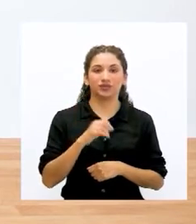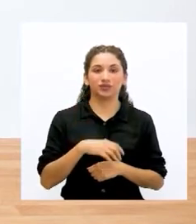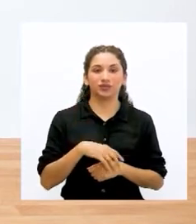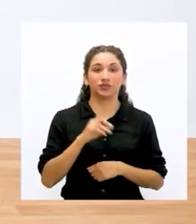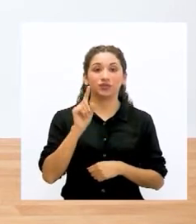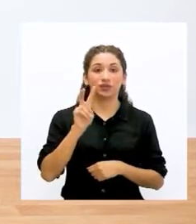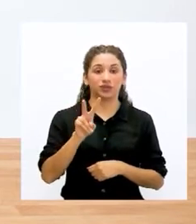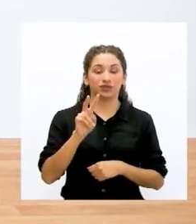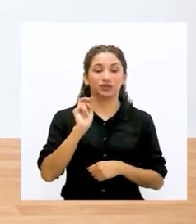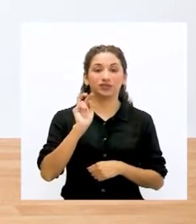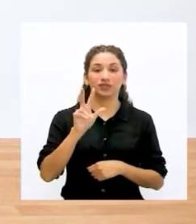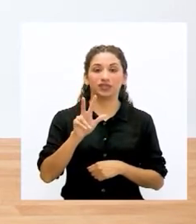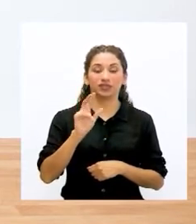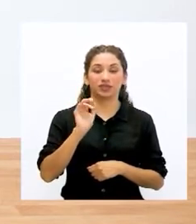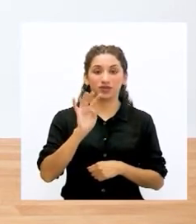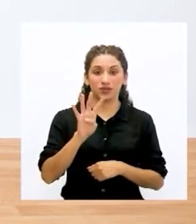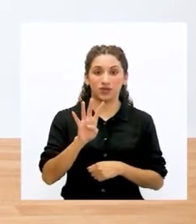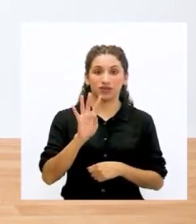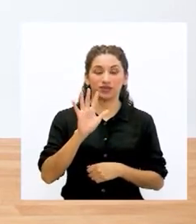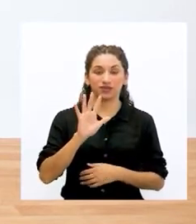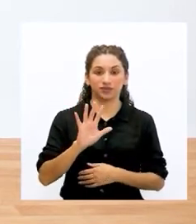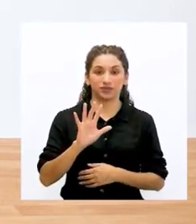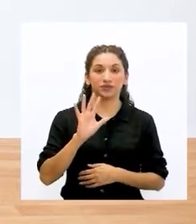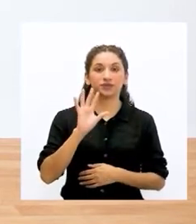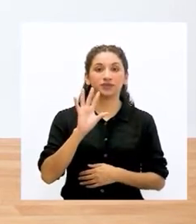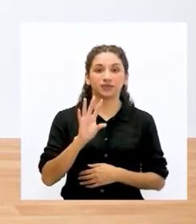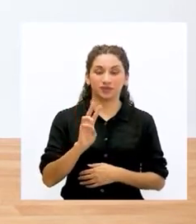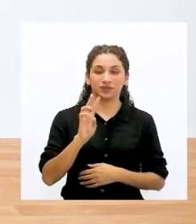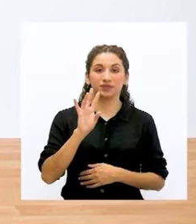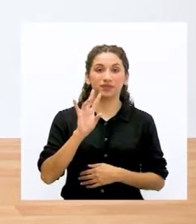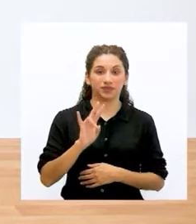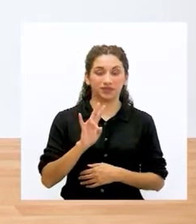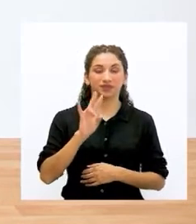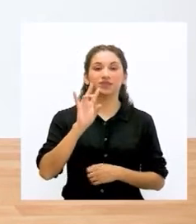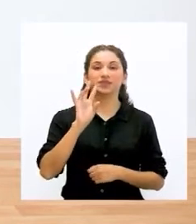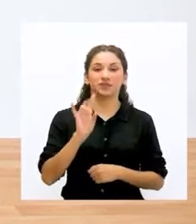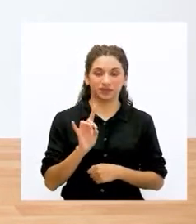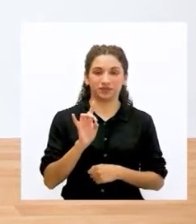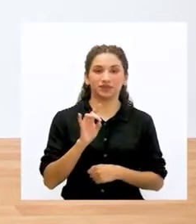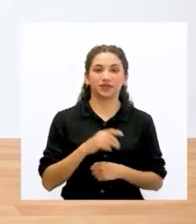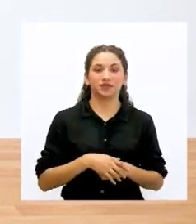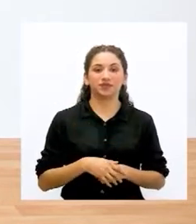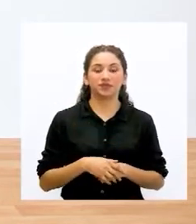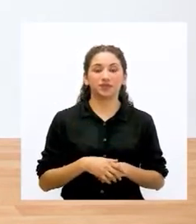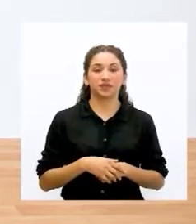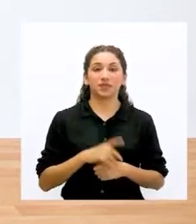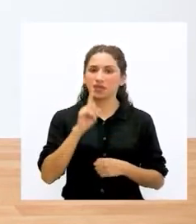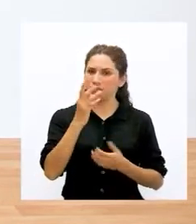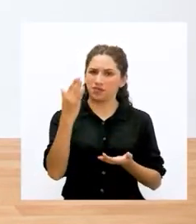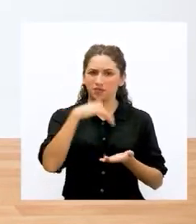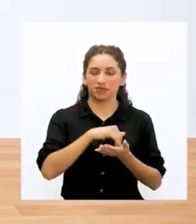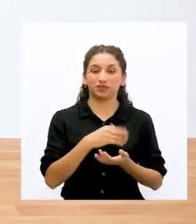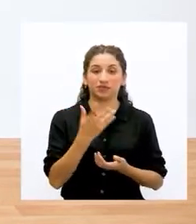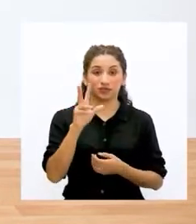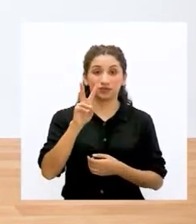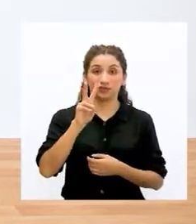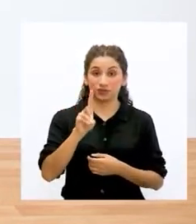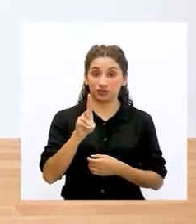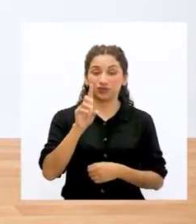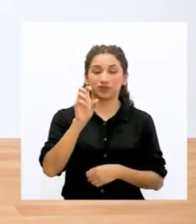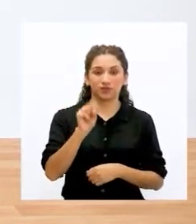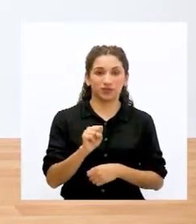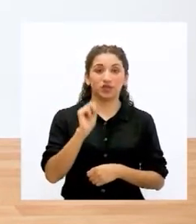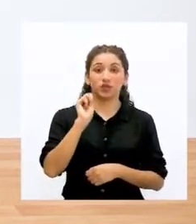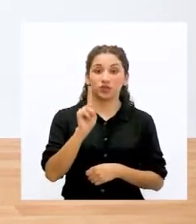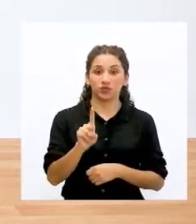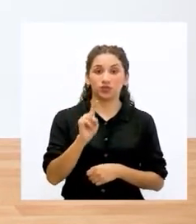8. 1, 2, 3, 4, 5, 6, 7, 8. Una vez más. 3, 2,